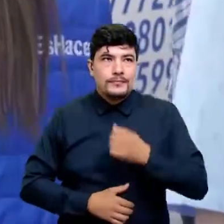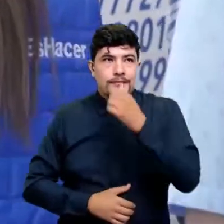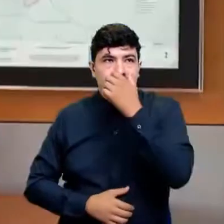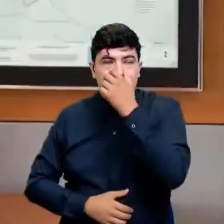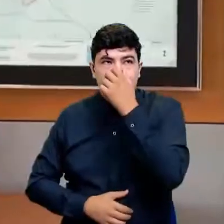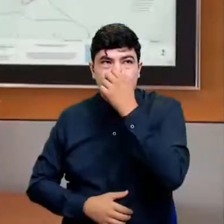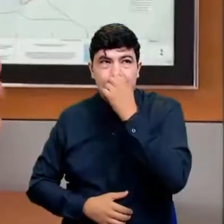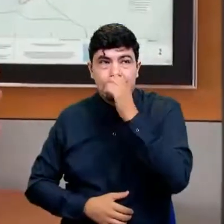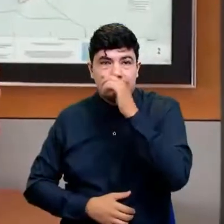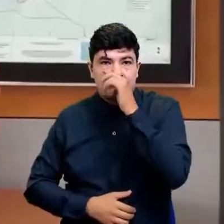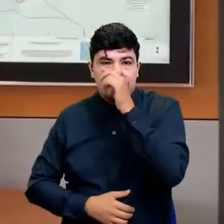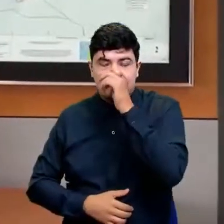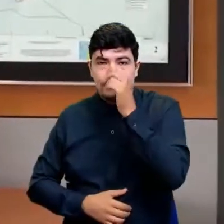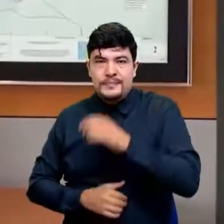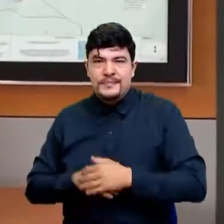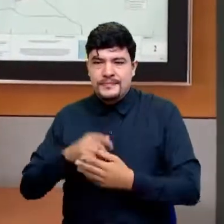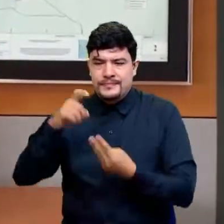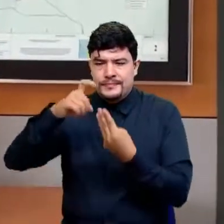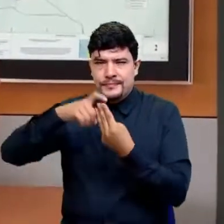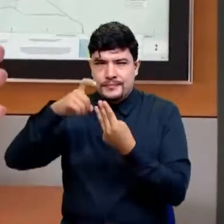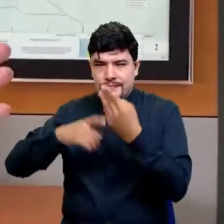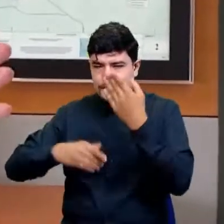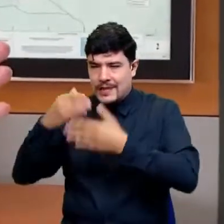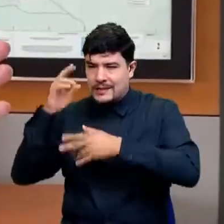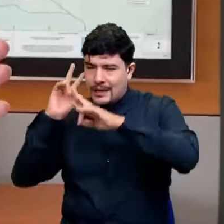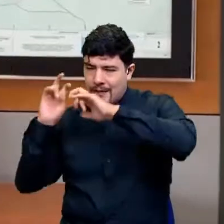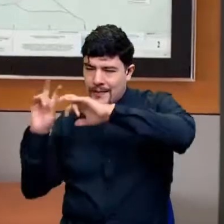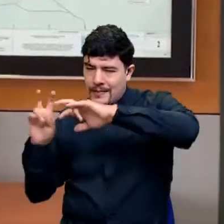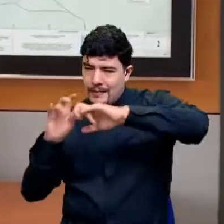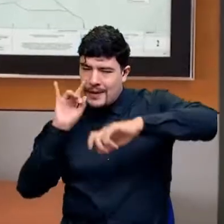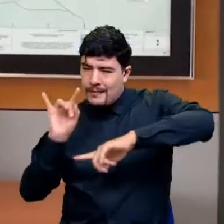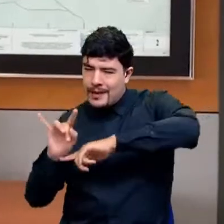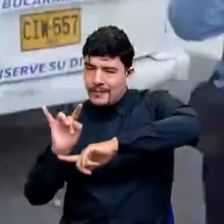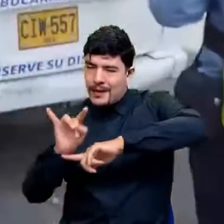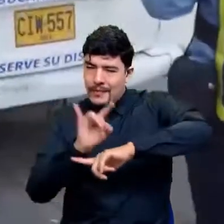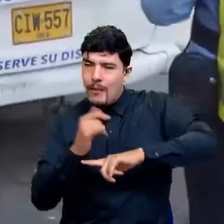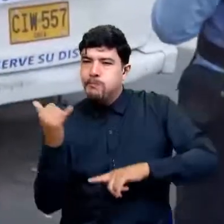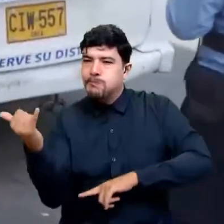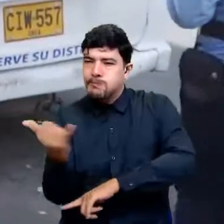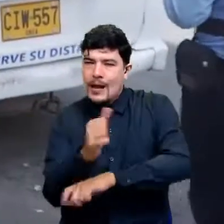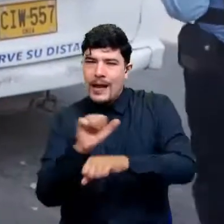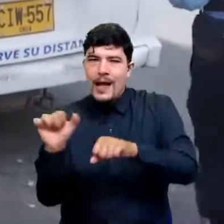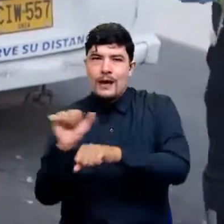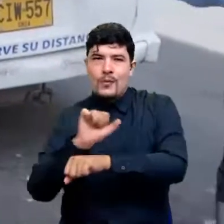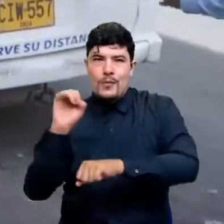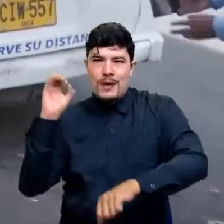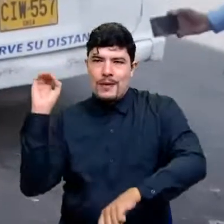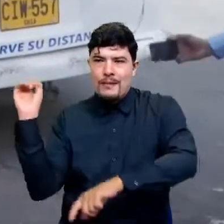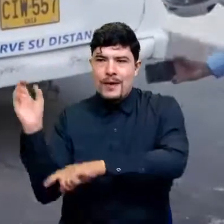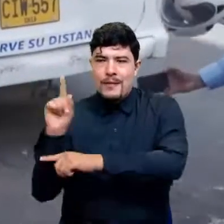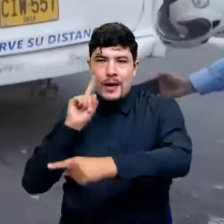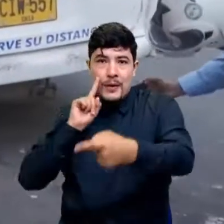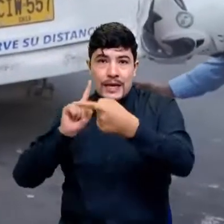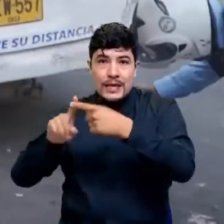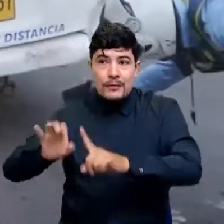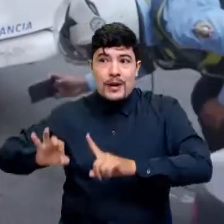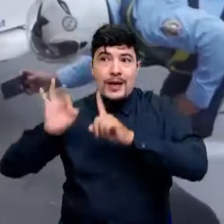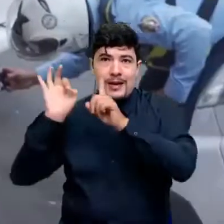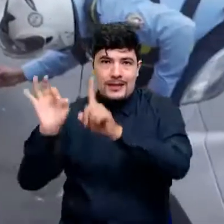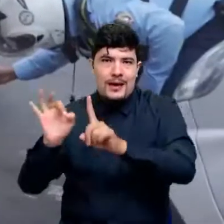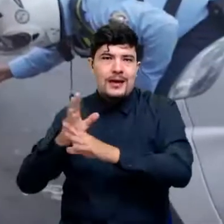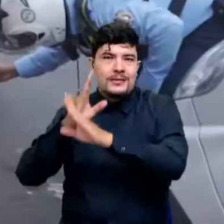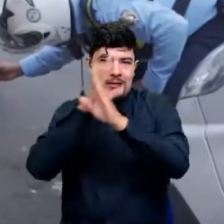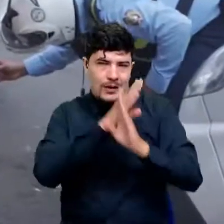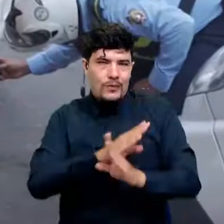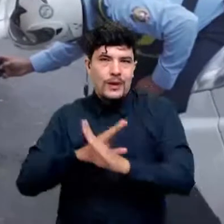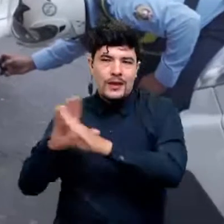importante de revisión del parque automotor de estas ambulancias para garantizar la calidad y la seguridad de todas las personas que